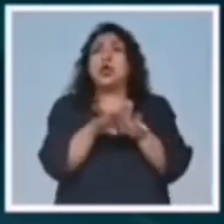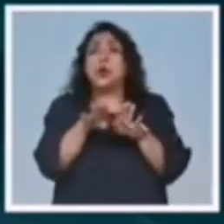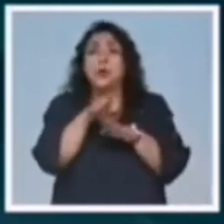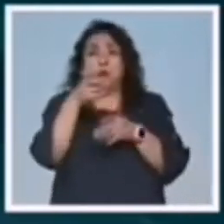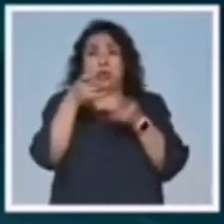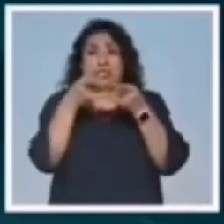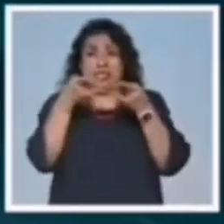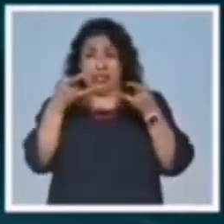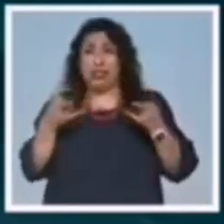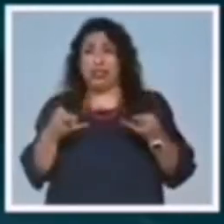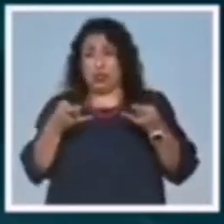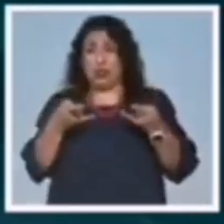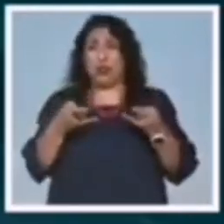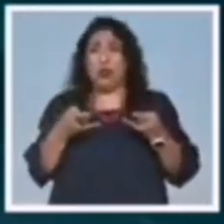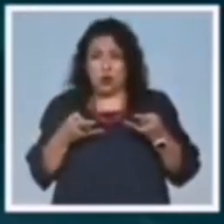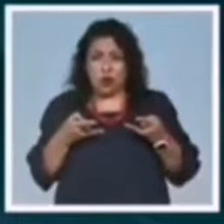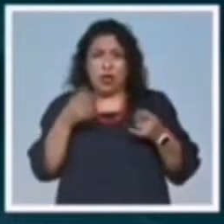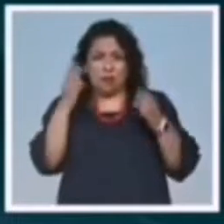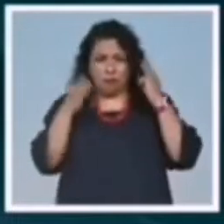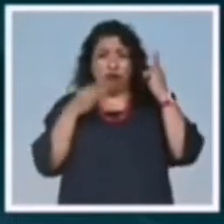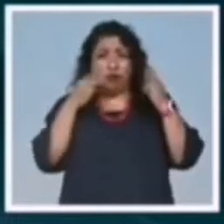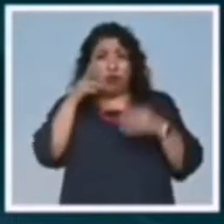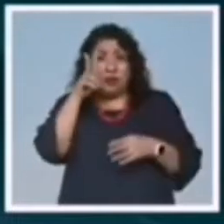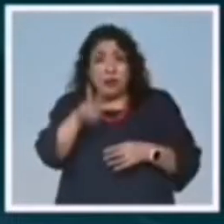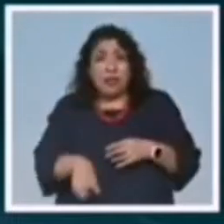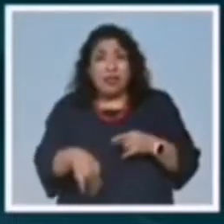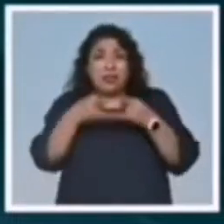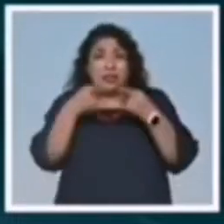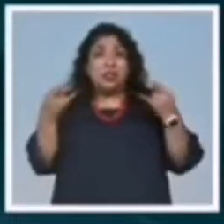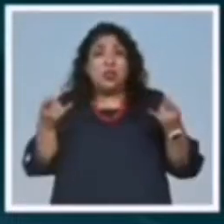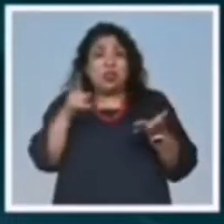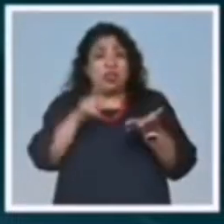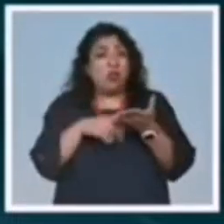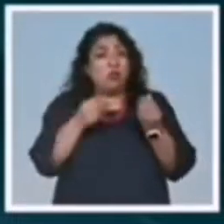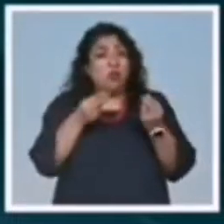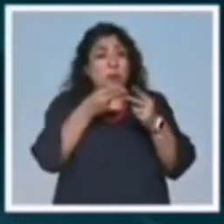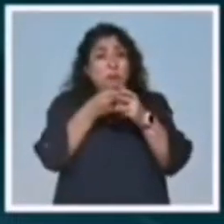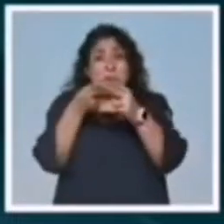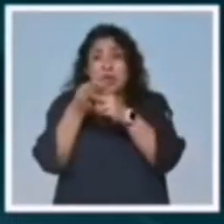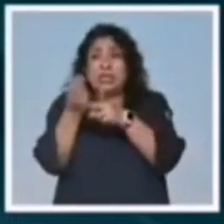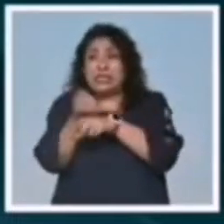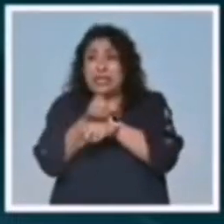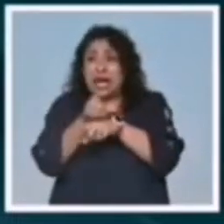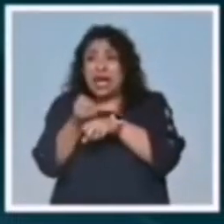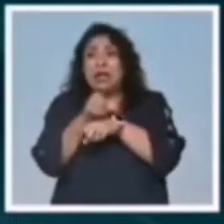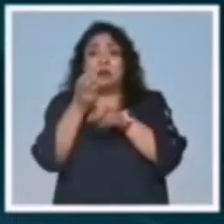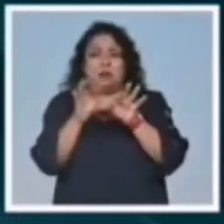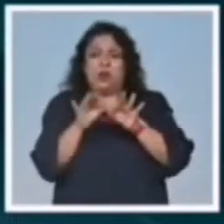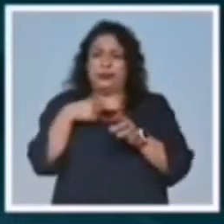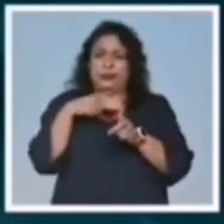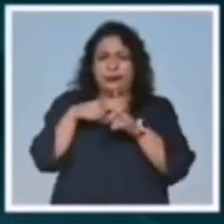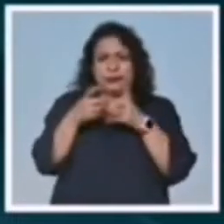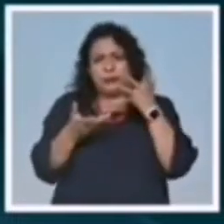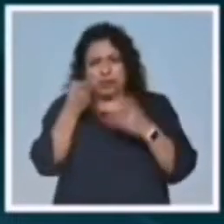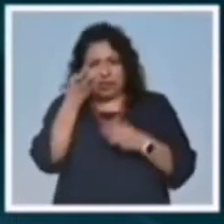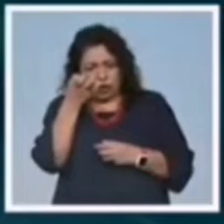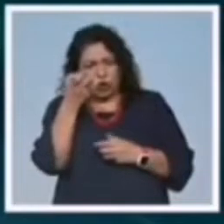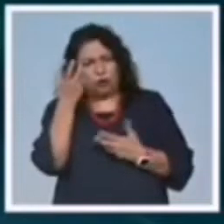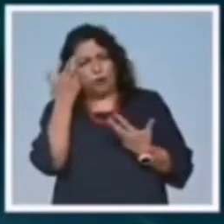esa historia de los museos en realidad es una historia construida con sangre, ¿no? Y que es importante ser crítico sobre eso,